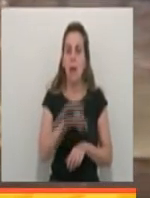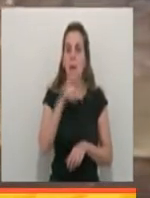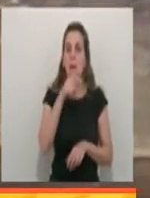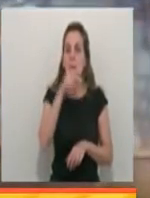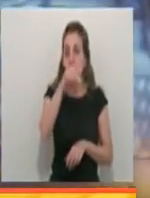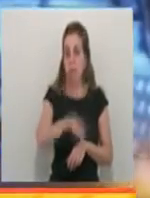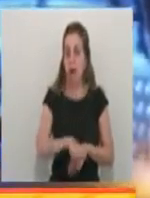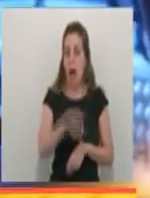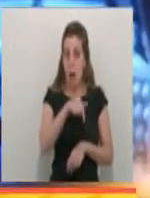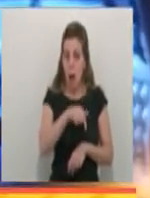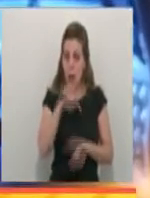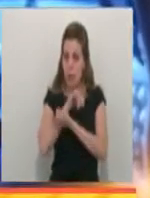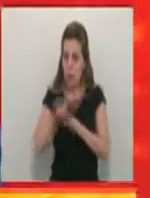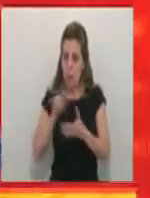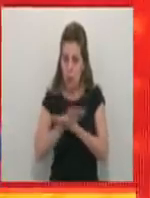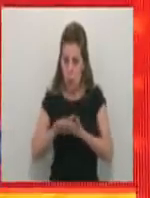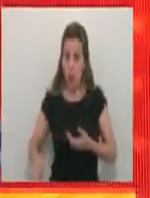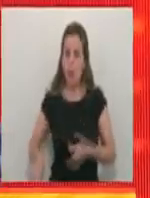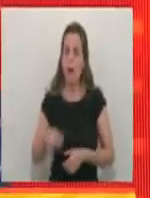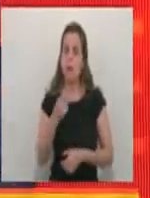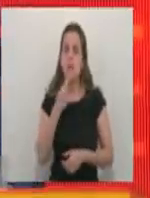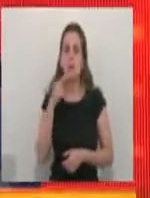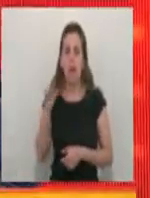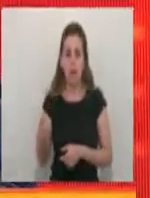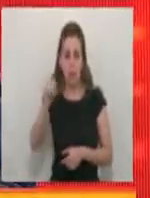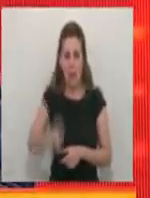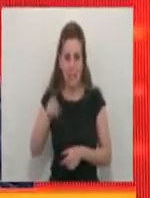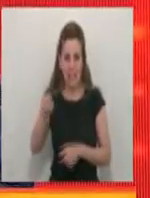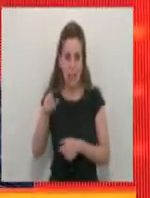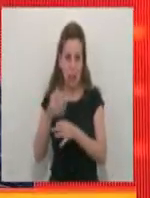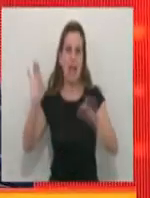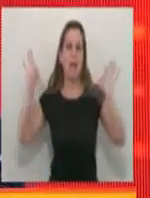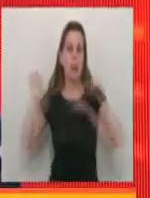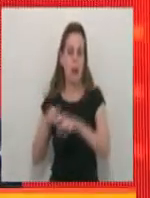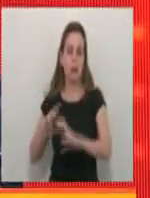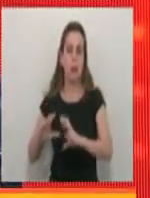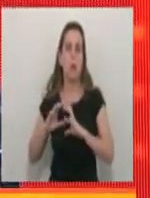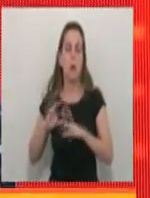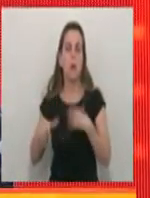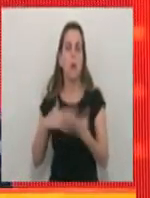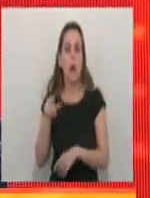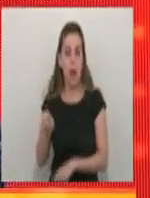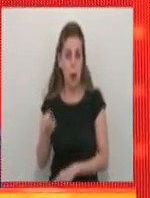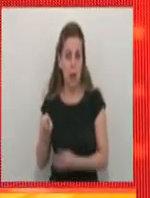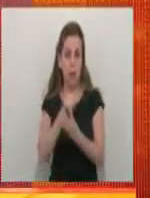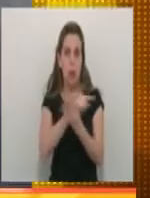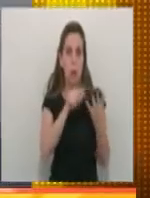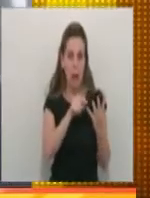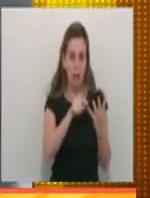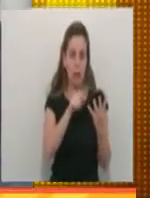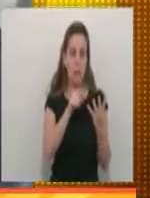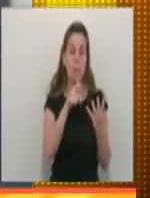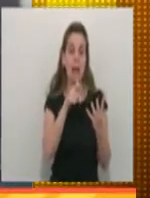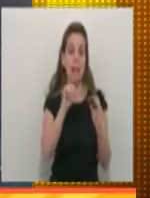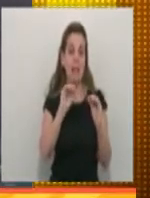los cuatro jugadores. Futbolistas. Y en total serían 6 personas. Serían 6 personas las sobrevivientes. Apareció debajo